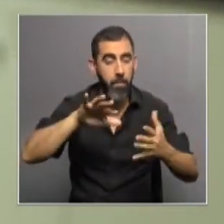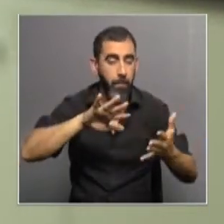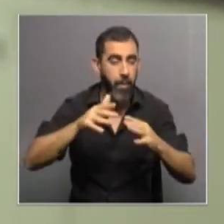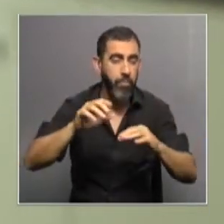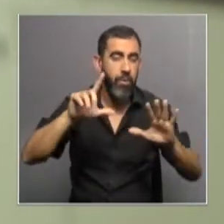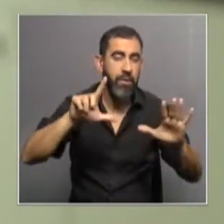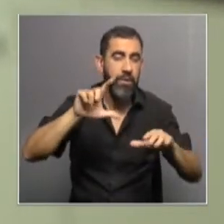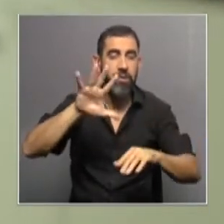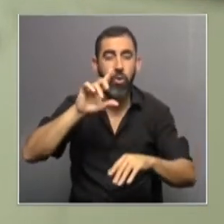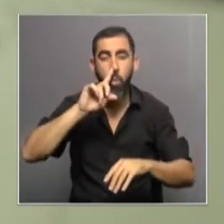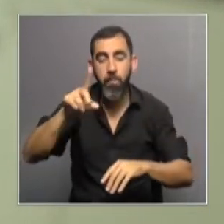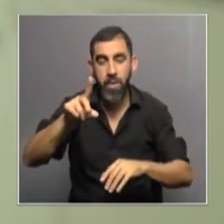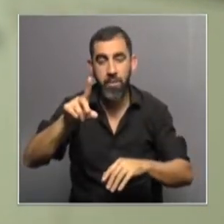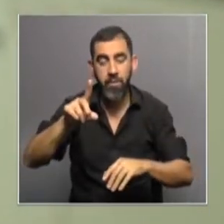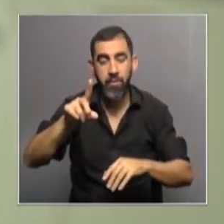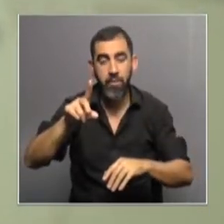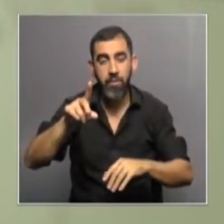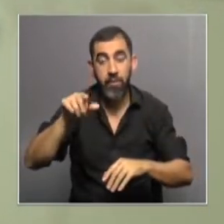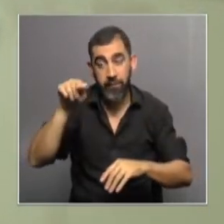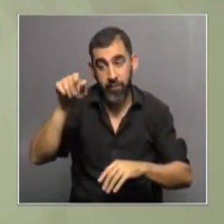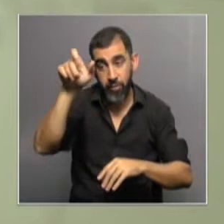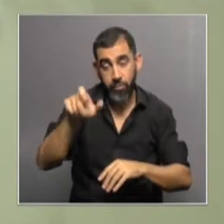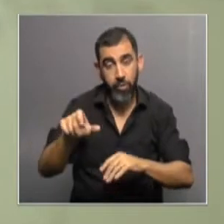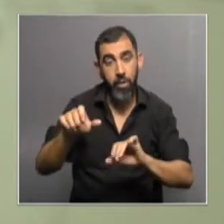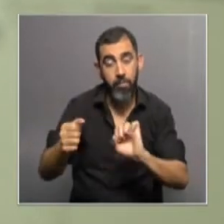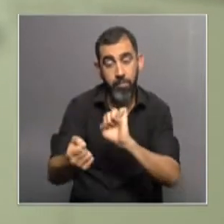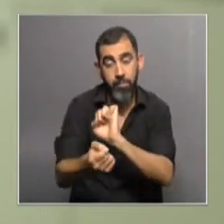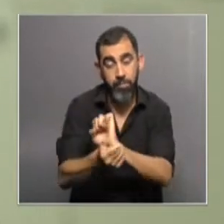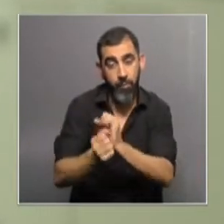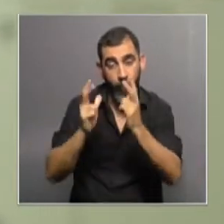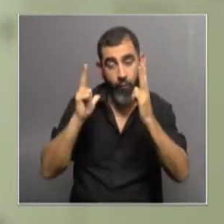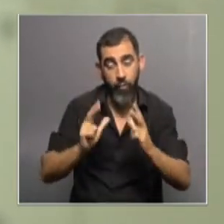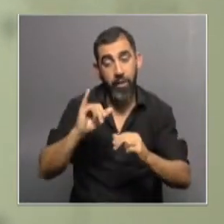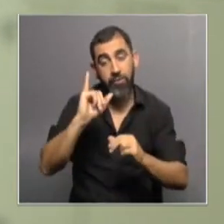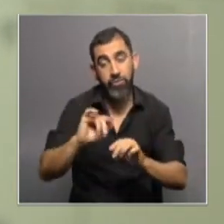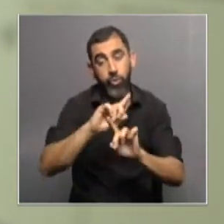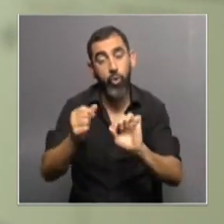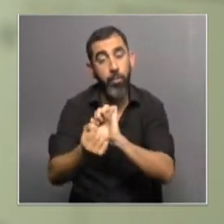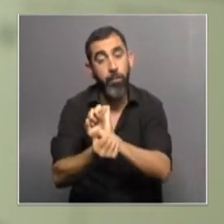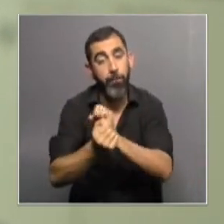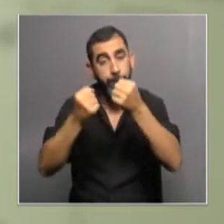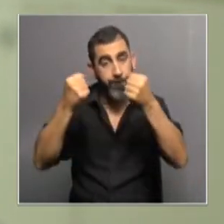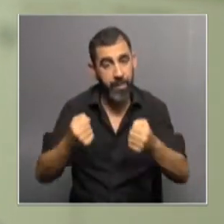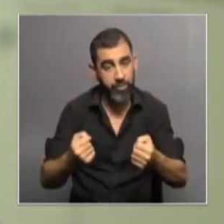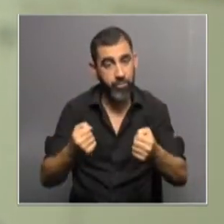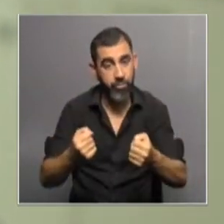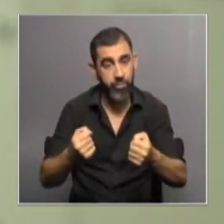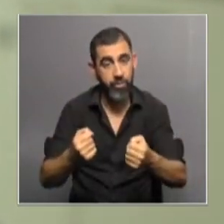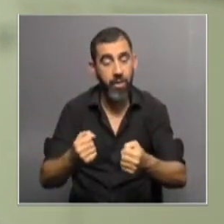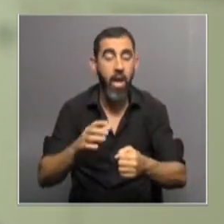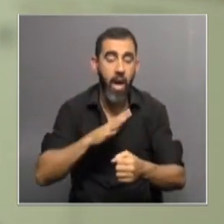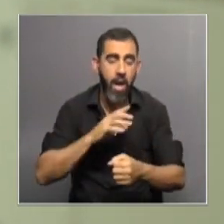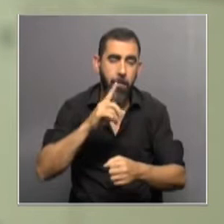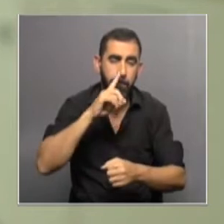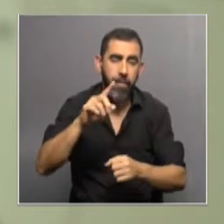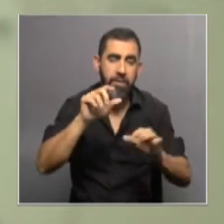75.000 corresponden a procesados y formalizados con y sin prisión de nuestro país y aproximadamente hay unas